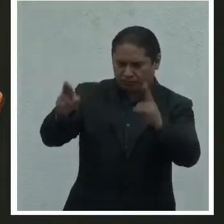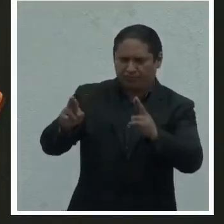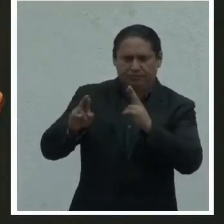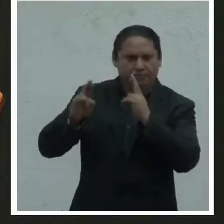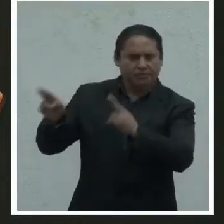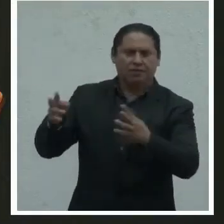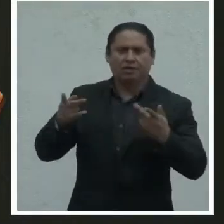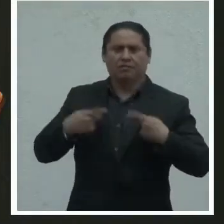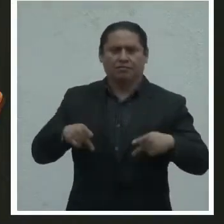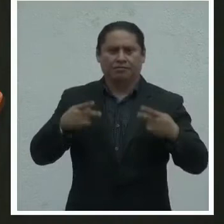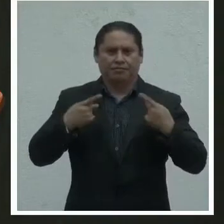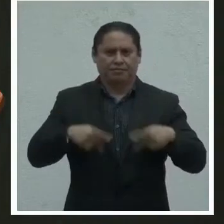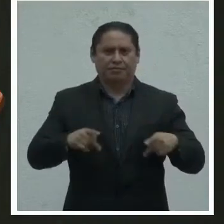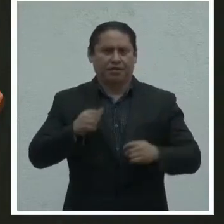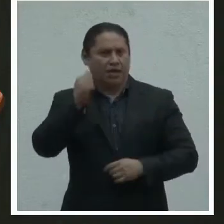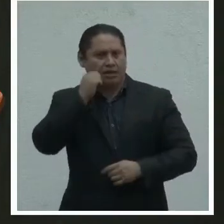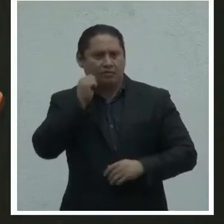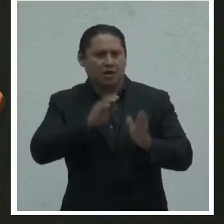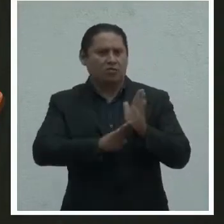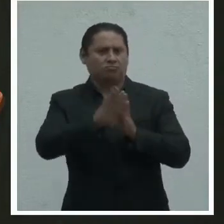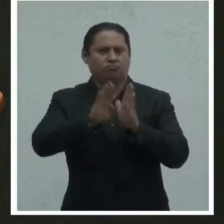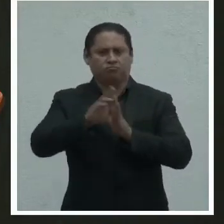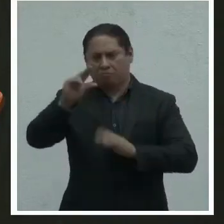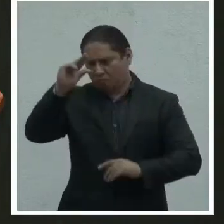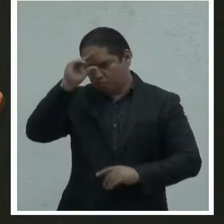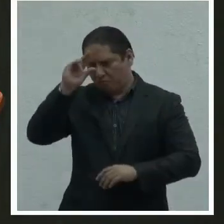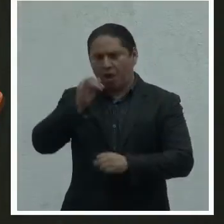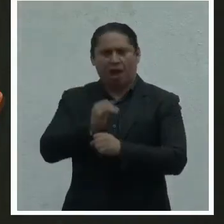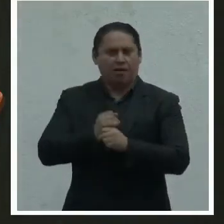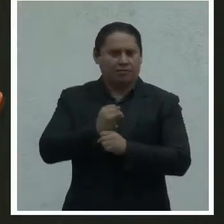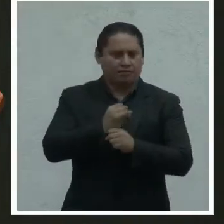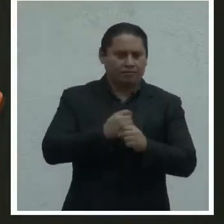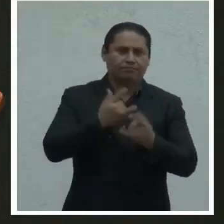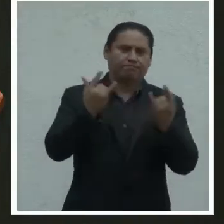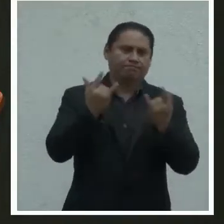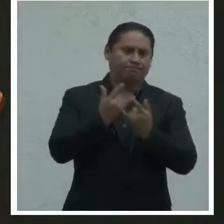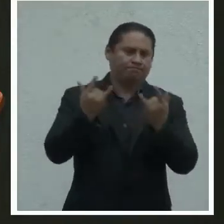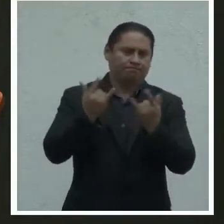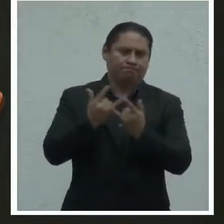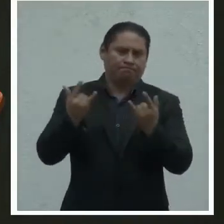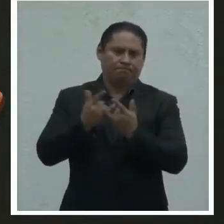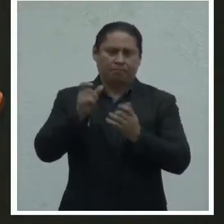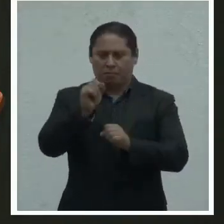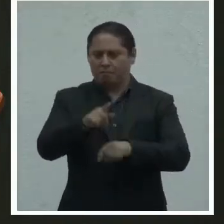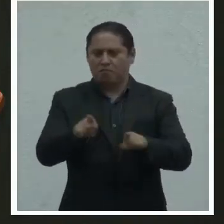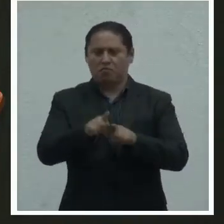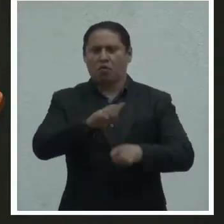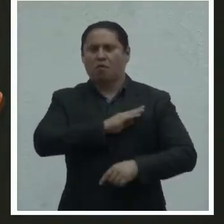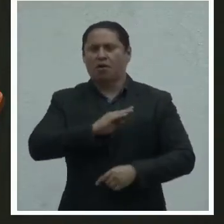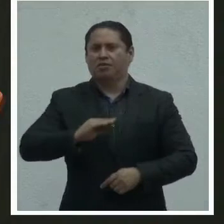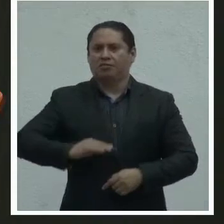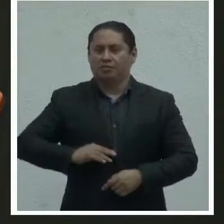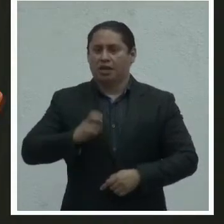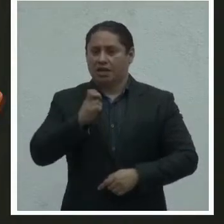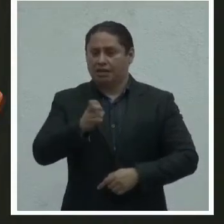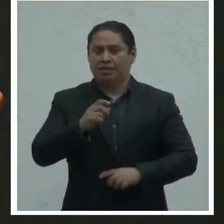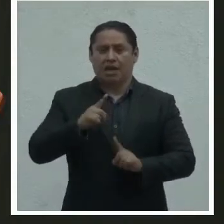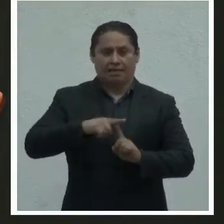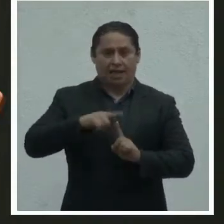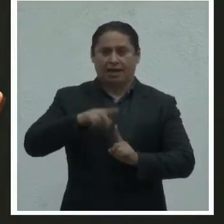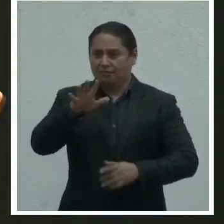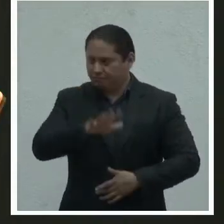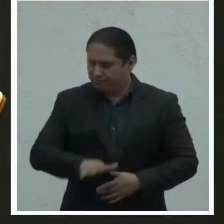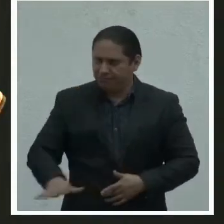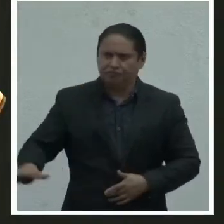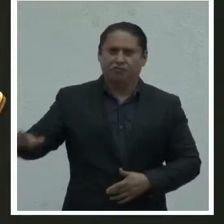ciudadanos que se distingan en las acciones e investigaciones históricas del municipio, es una tarea de todas y